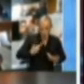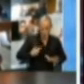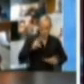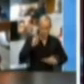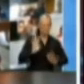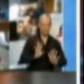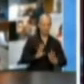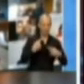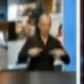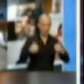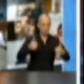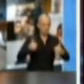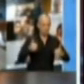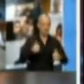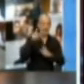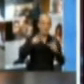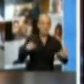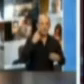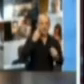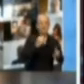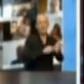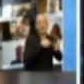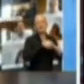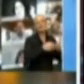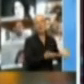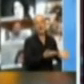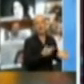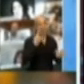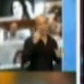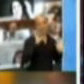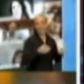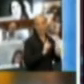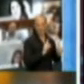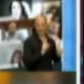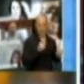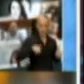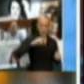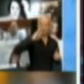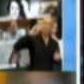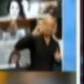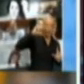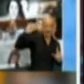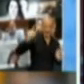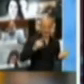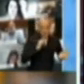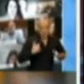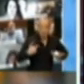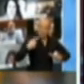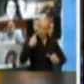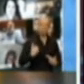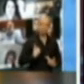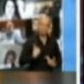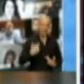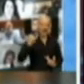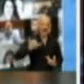genera los efectos psicotrópicos. Quiere decir que el aceite de cannabis medicinal no tiene efectos psicotrópicos